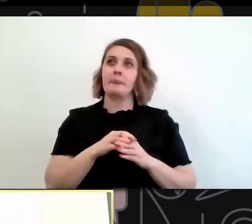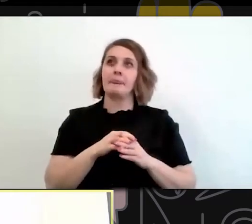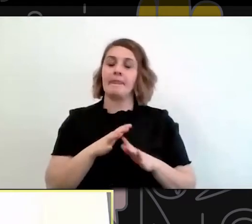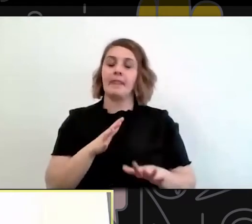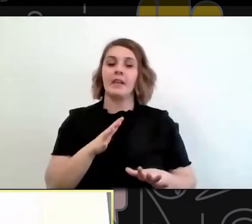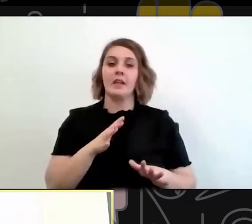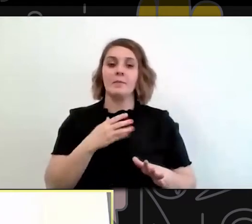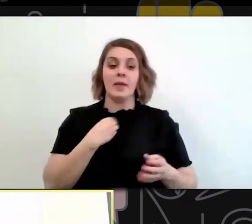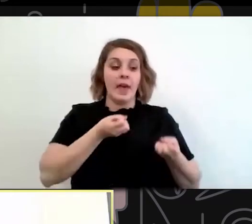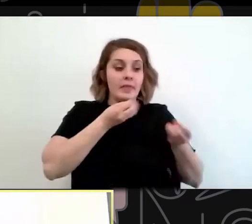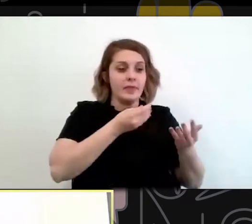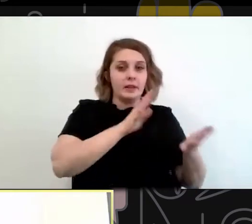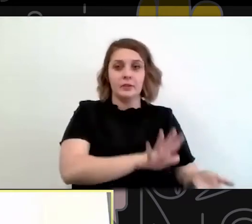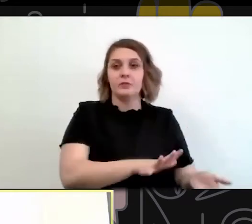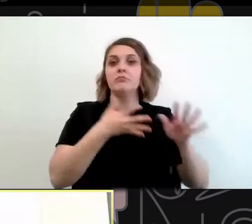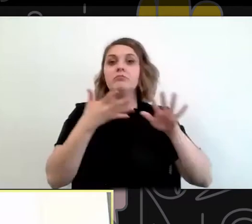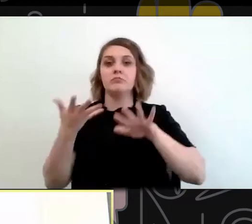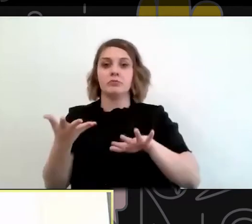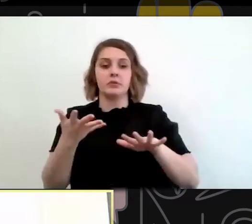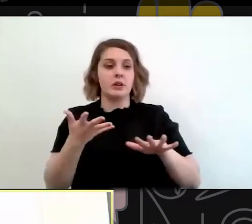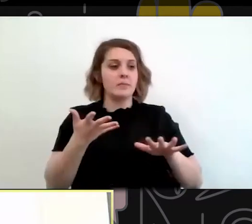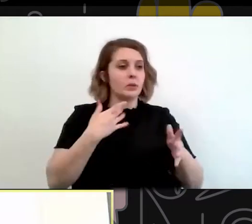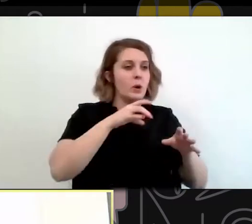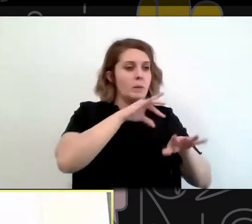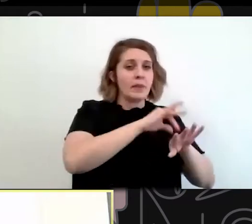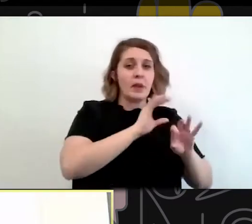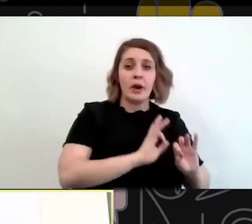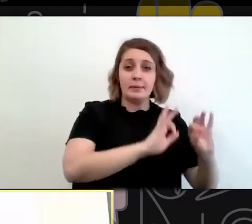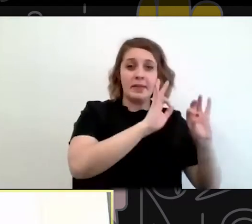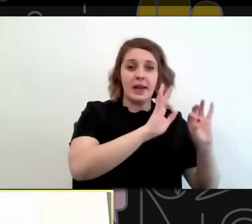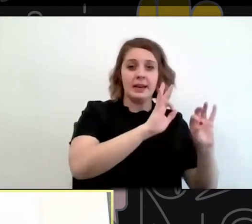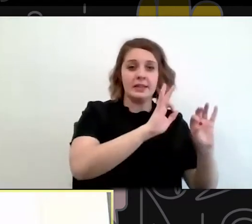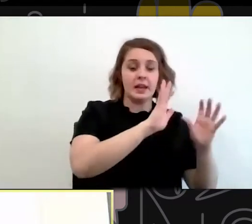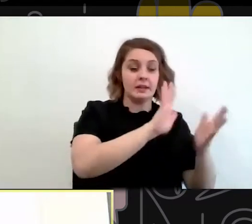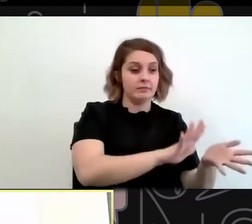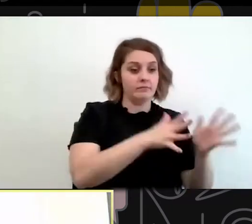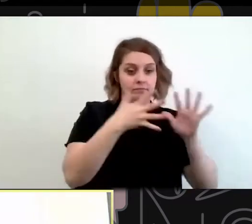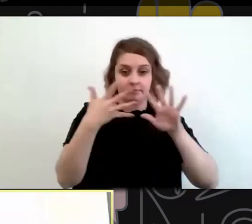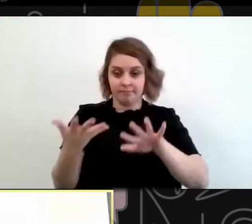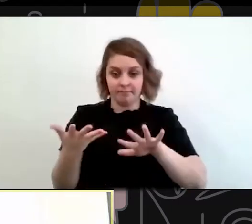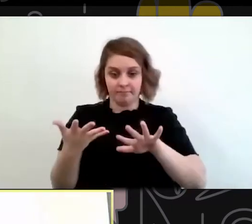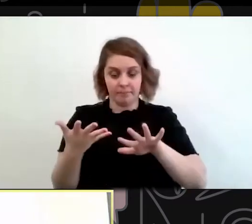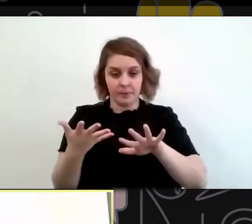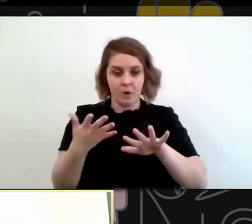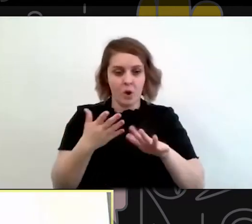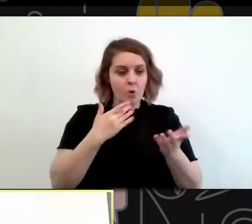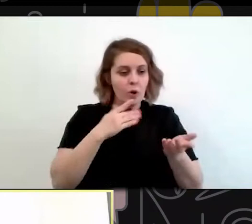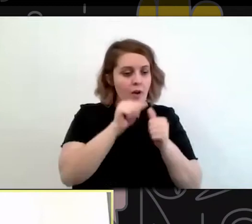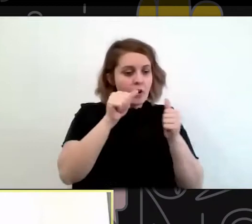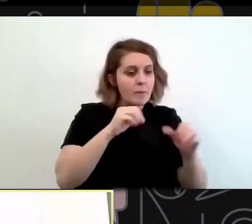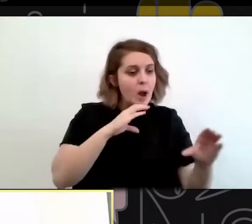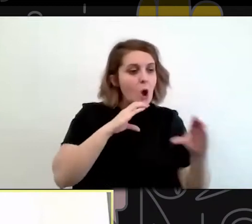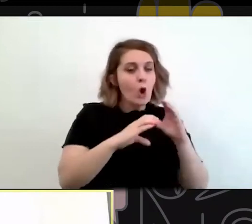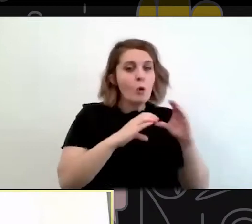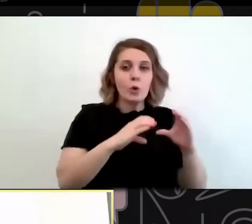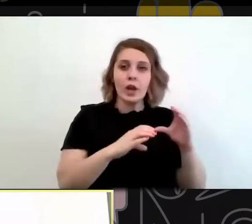transportar los datos, es decir, volcar los datos con tu especialista, el poder tener un medio de comunicación con él.